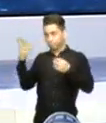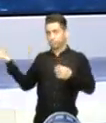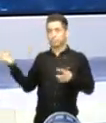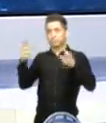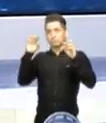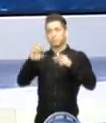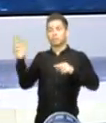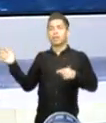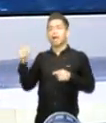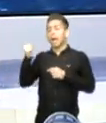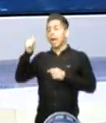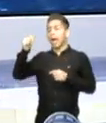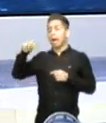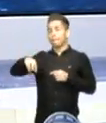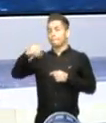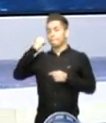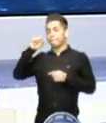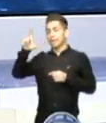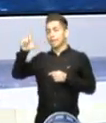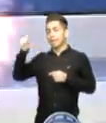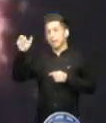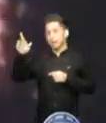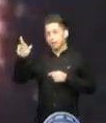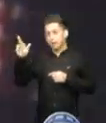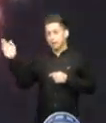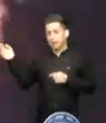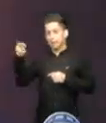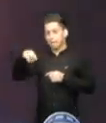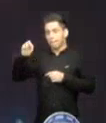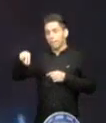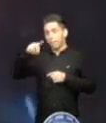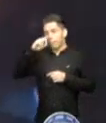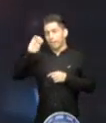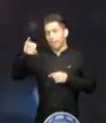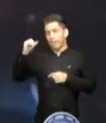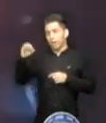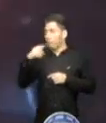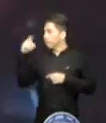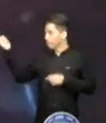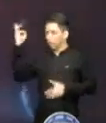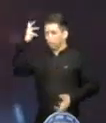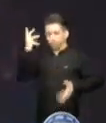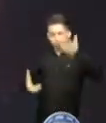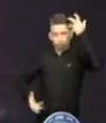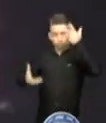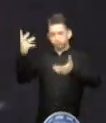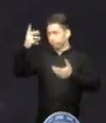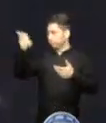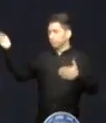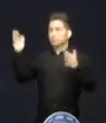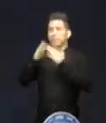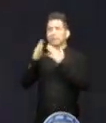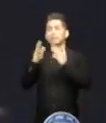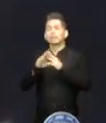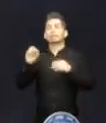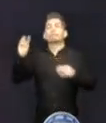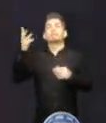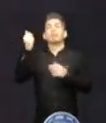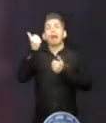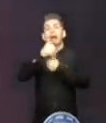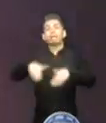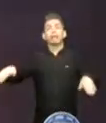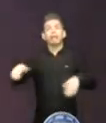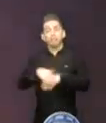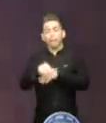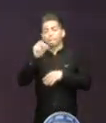Amílcar Montejo. Veamos. Incendio afecta a una residencia en el perímetro de la tercera avenida 26, calle de